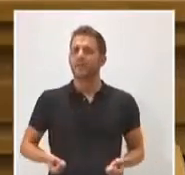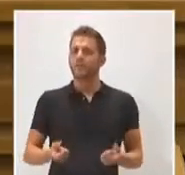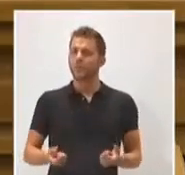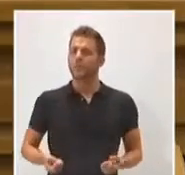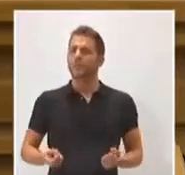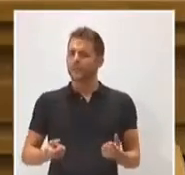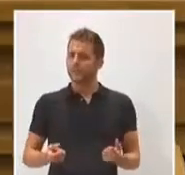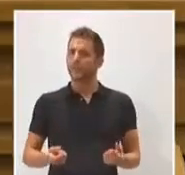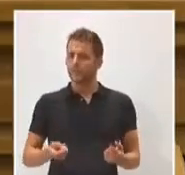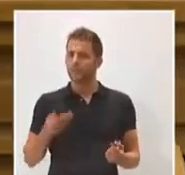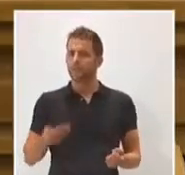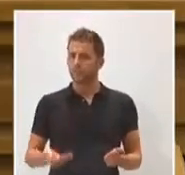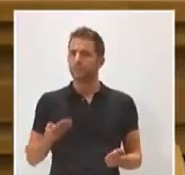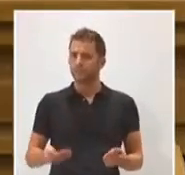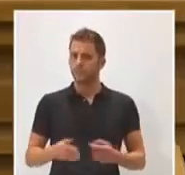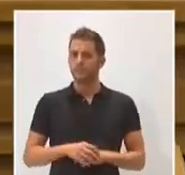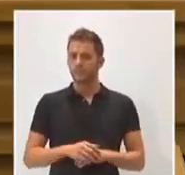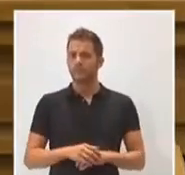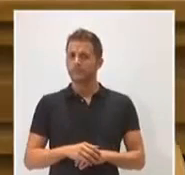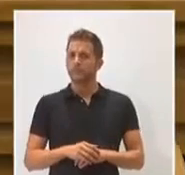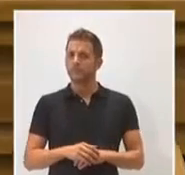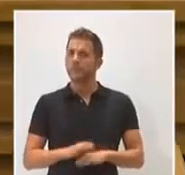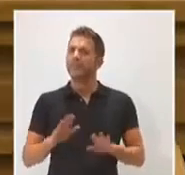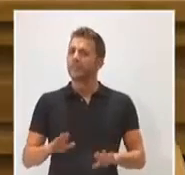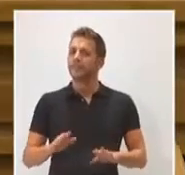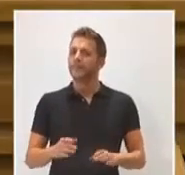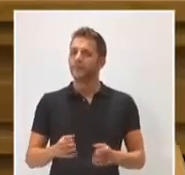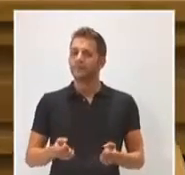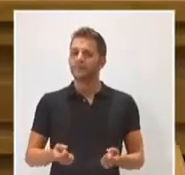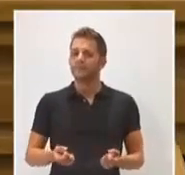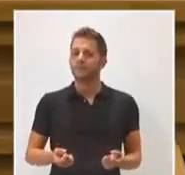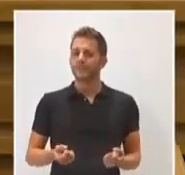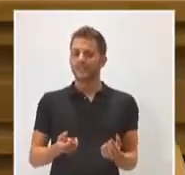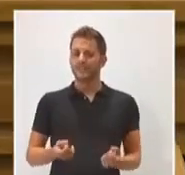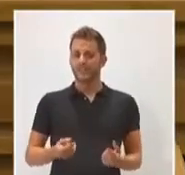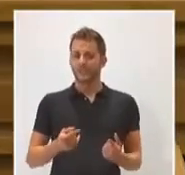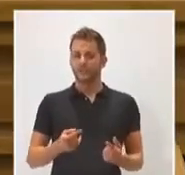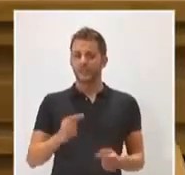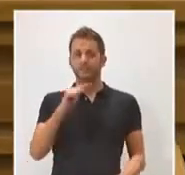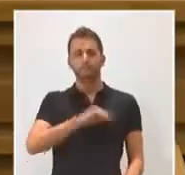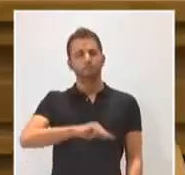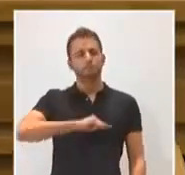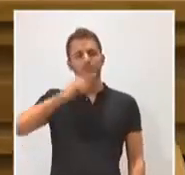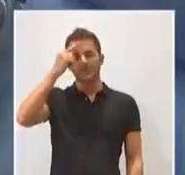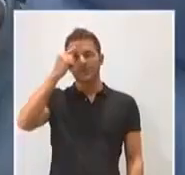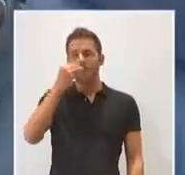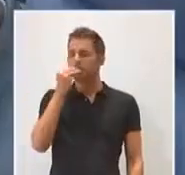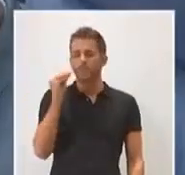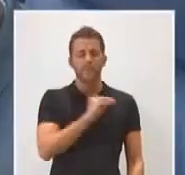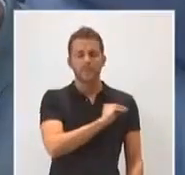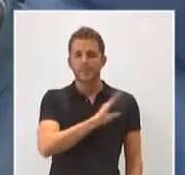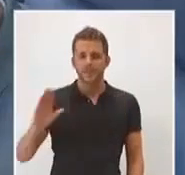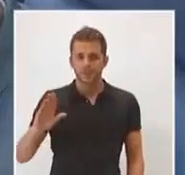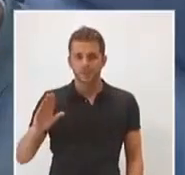importante pero de una de un nivel de conciencia de moral extraordinario que todos los niños sobre todo los que tienen